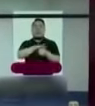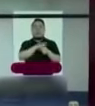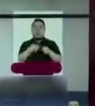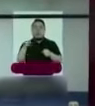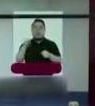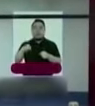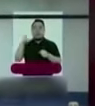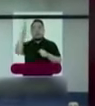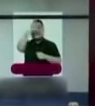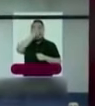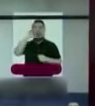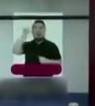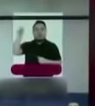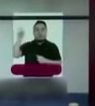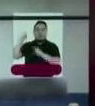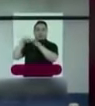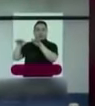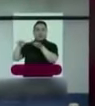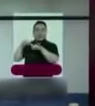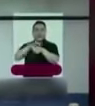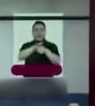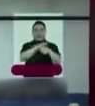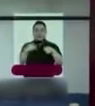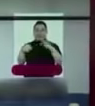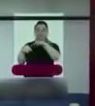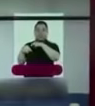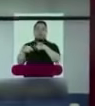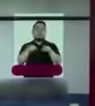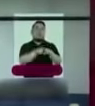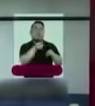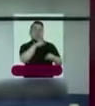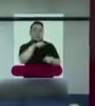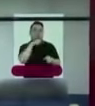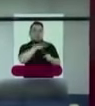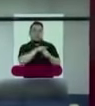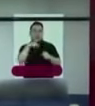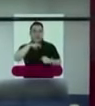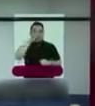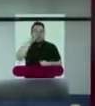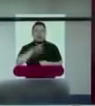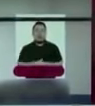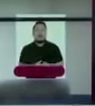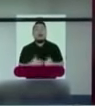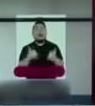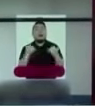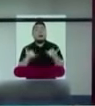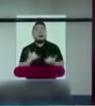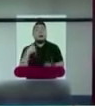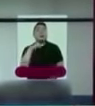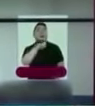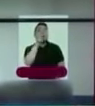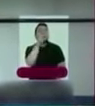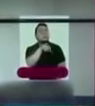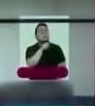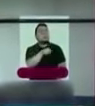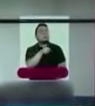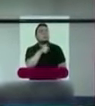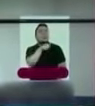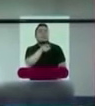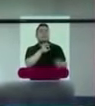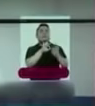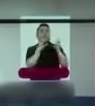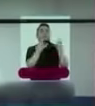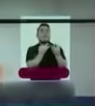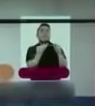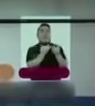noche? ¿Cuál es el objeto de que un ciudadano peruano salga a las 11 de la noche? ¿Por qué un